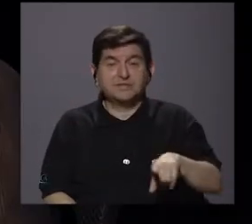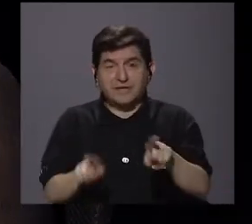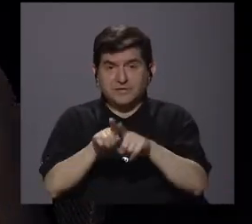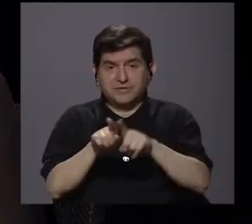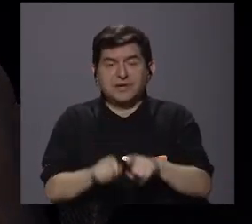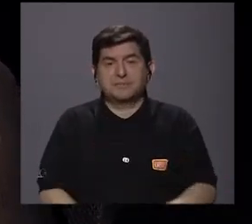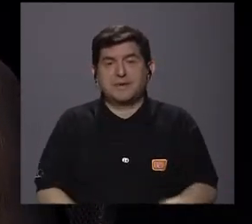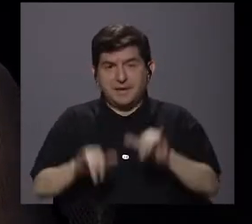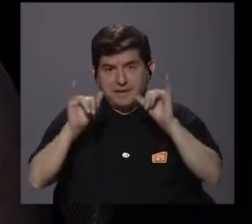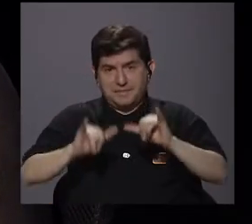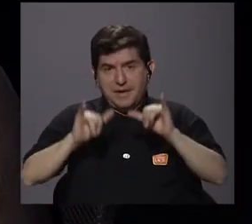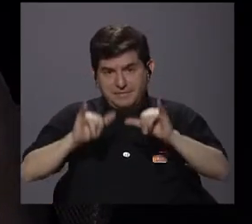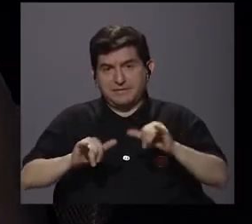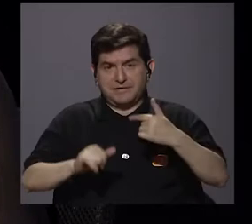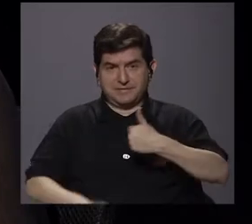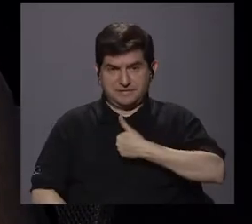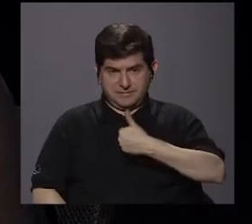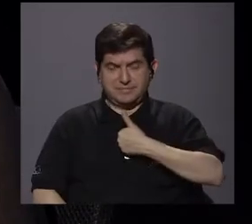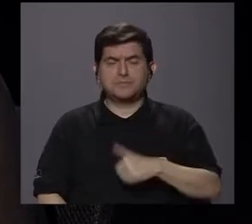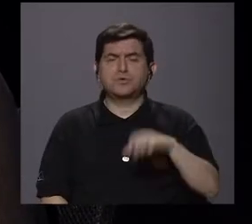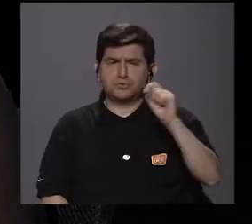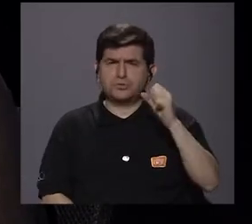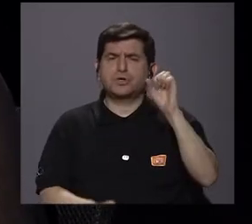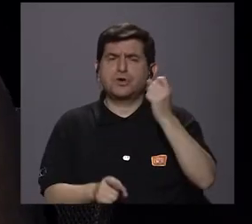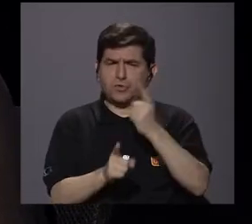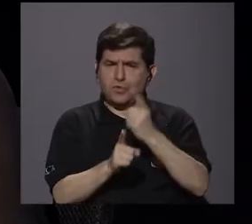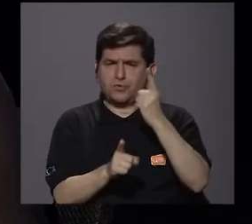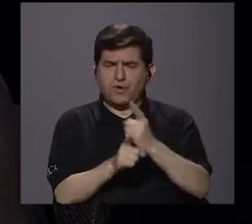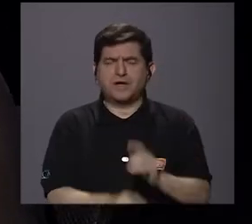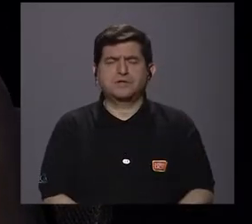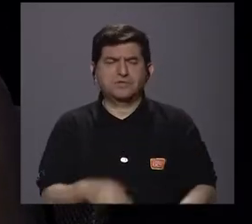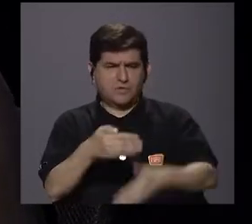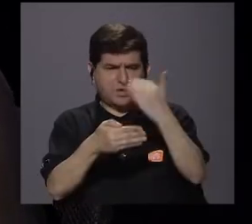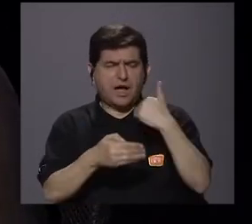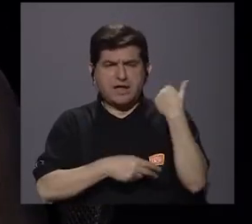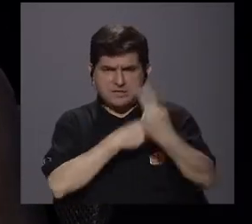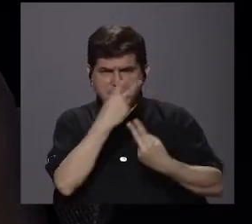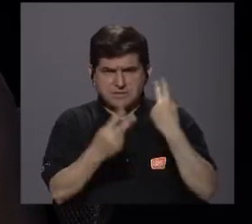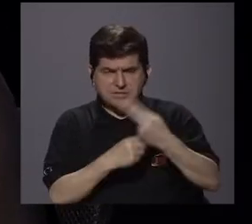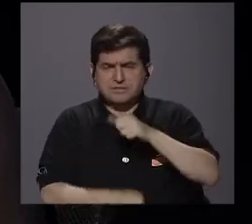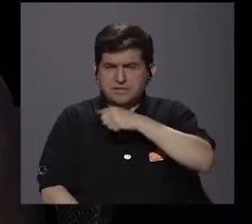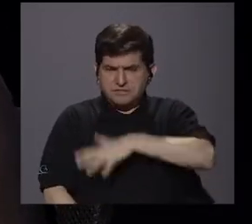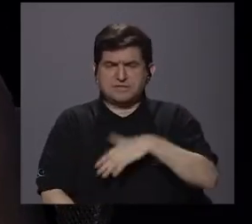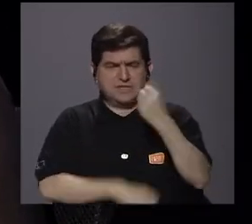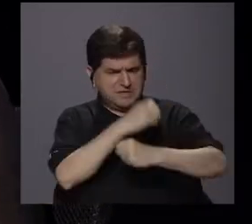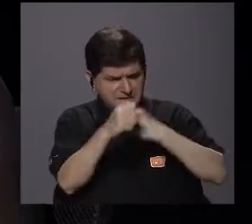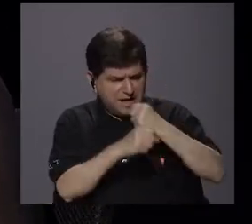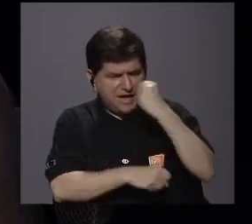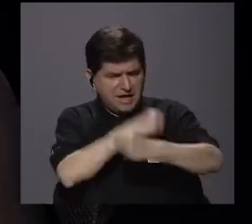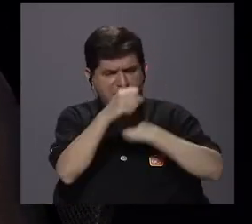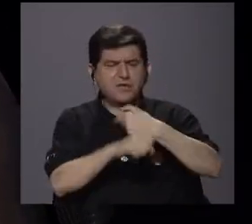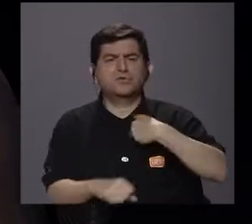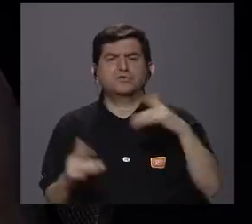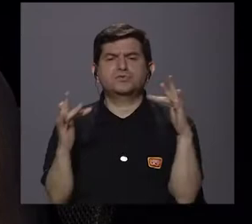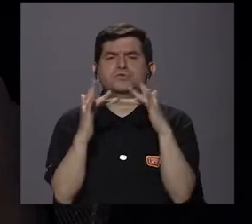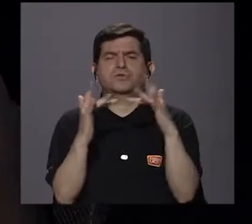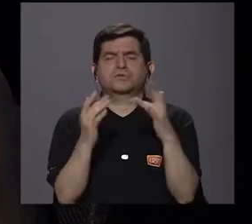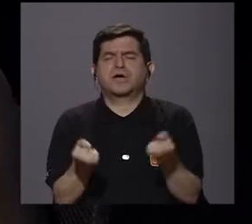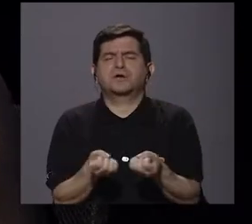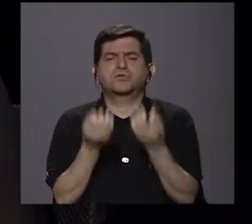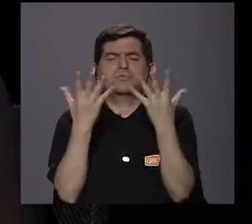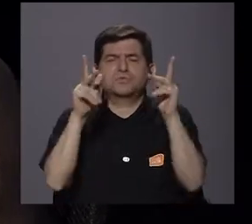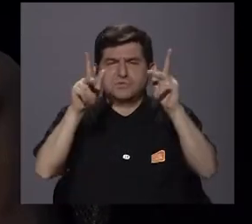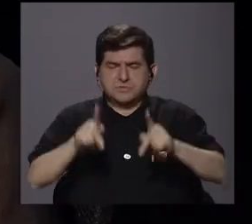Por supuesto. Sí, correcto, usted tiene razón. Antes de mi viaje a Palestina, por muchos años, yo mantuve contacto con